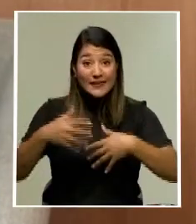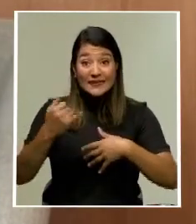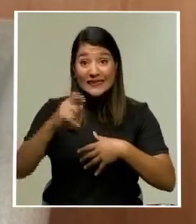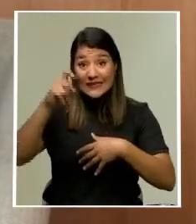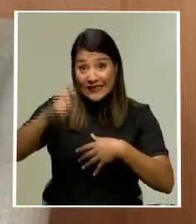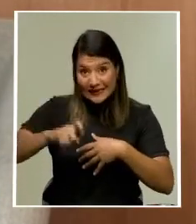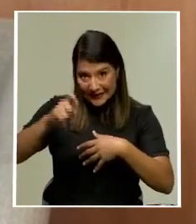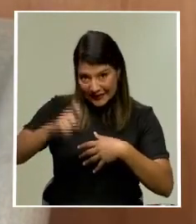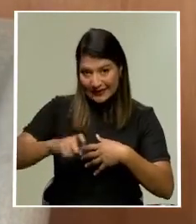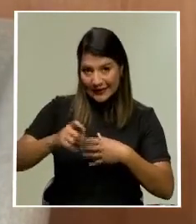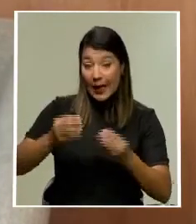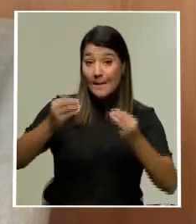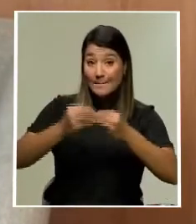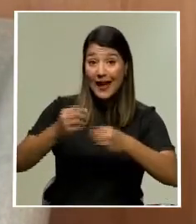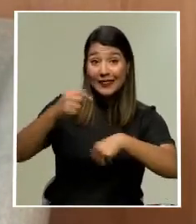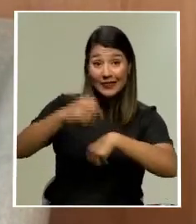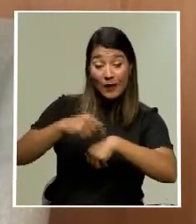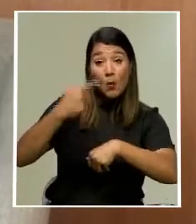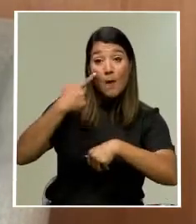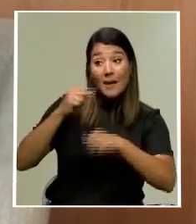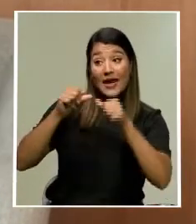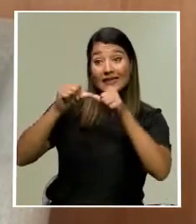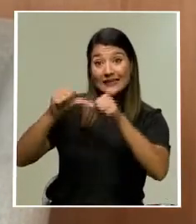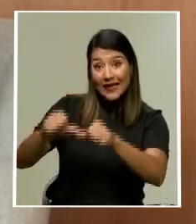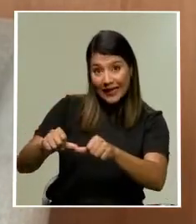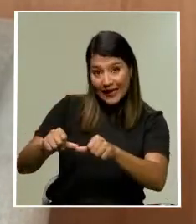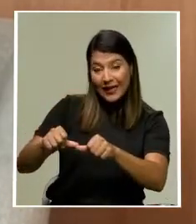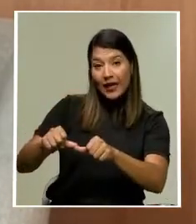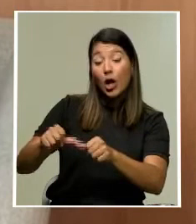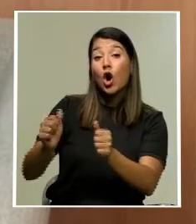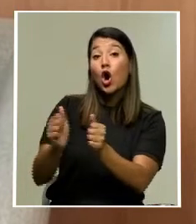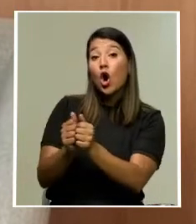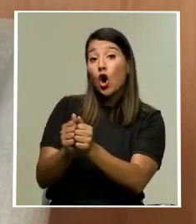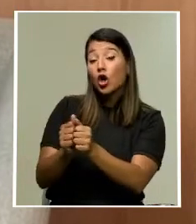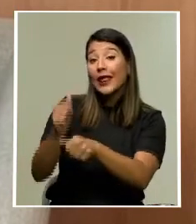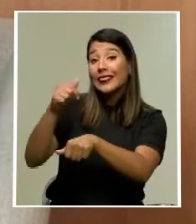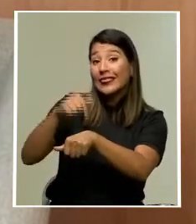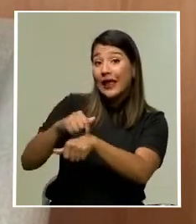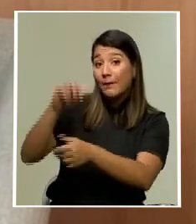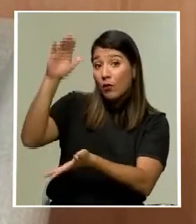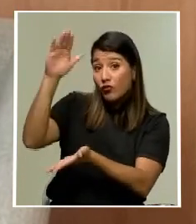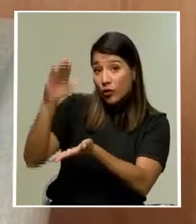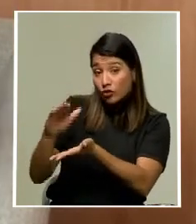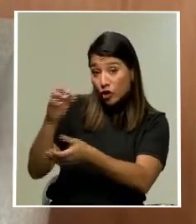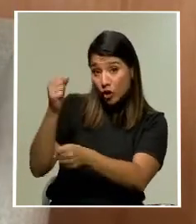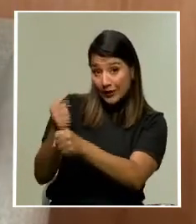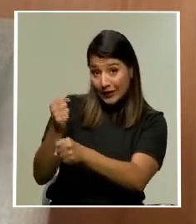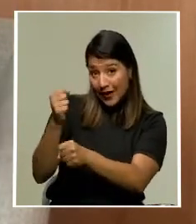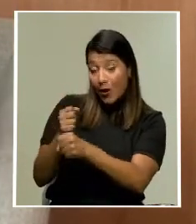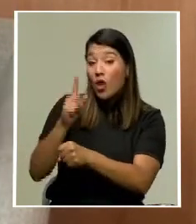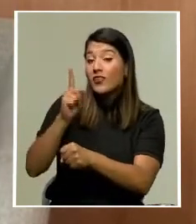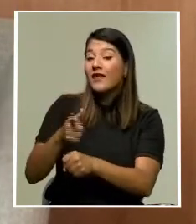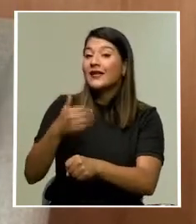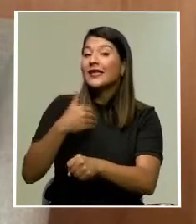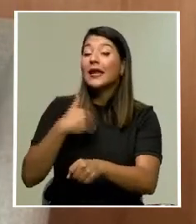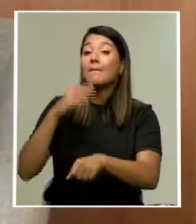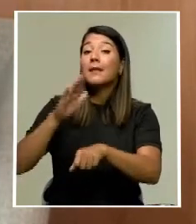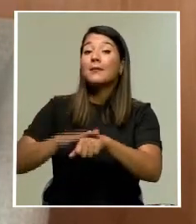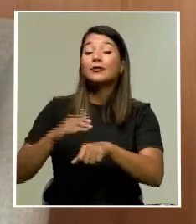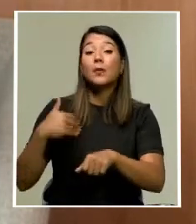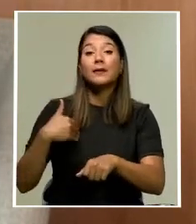los plazos deberá de tener previa autorización del Ministerio de Trabajo. Este proyecto lo